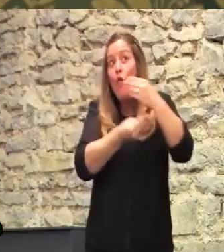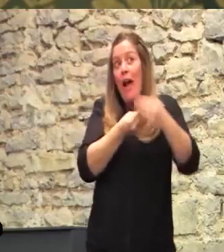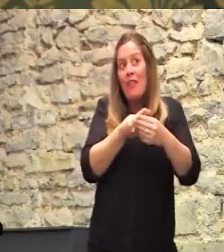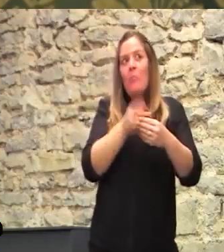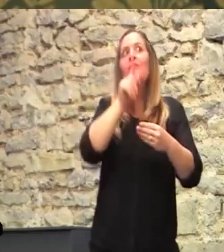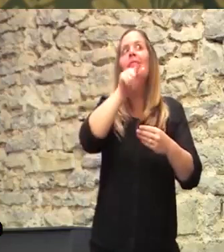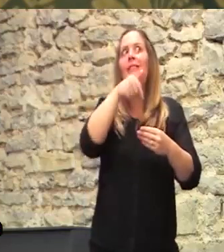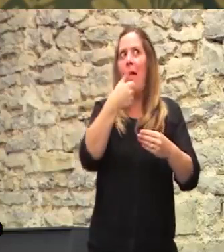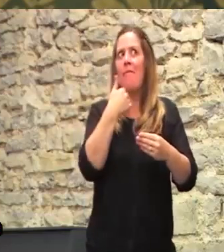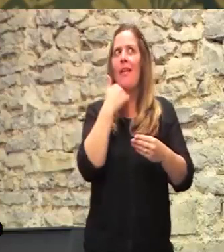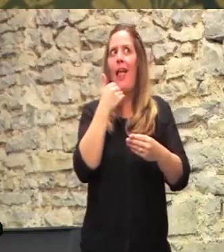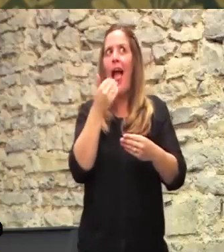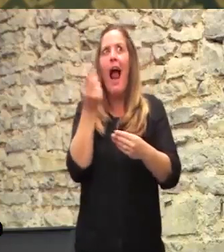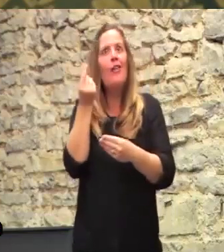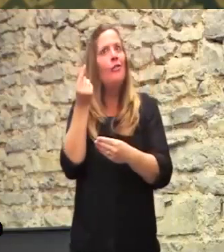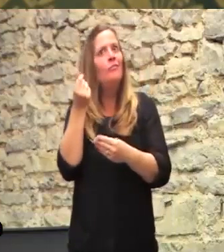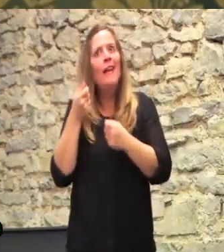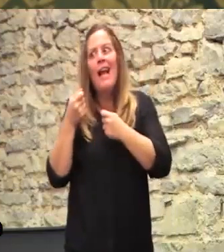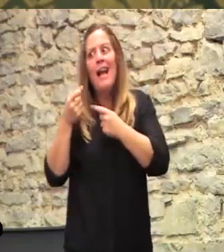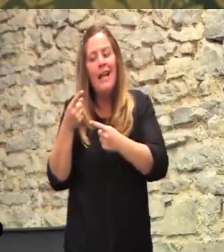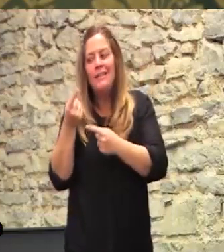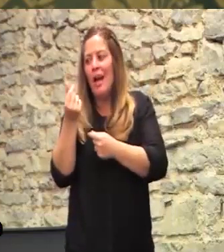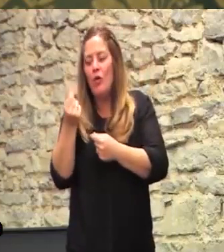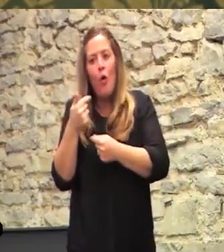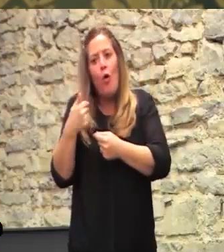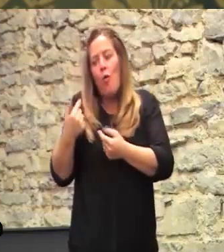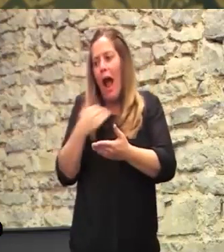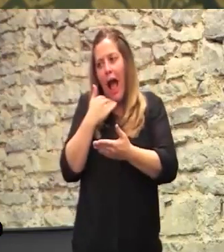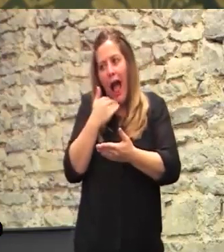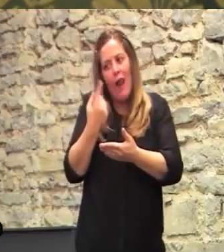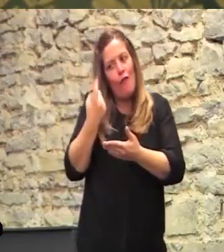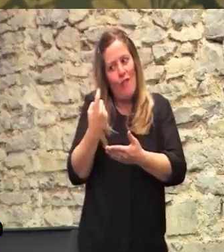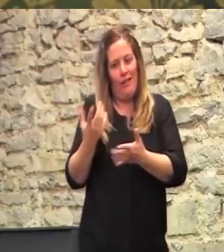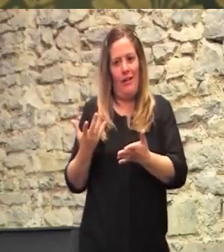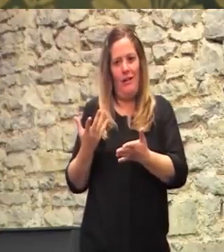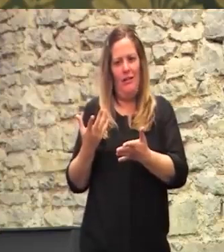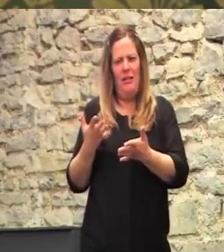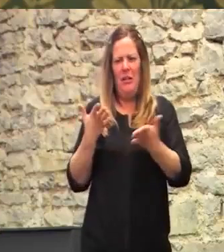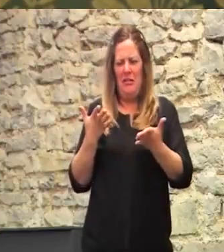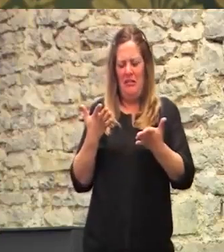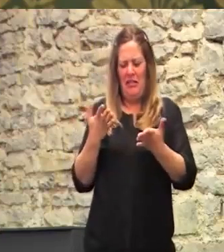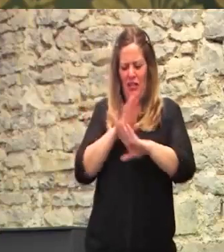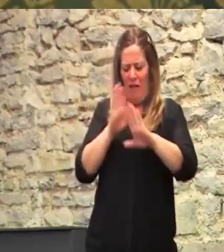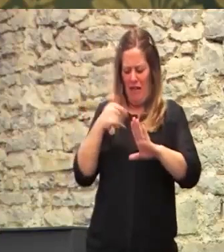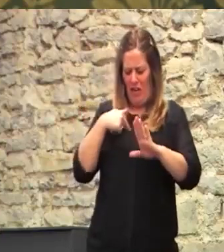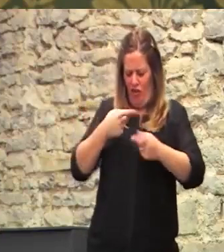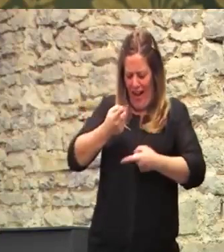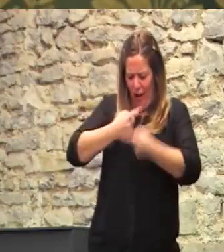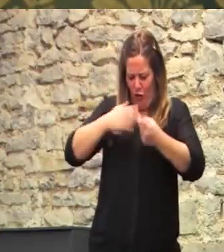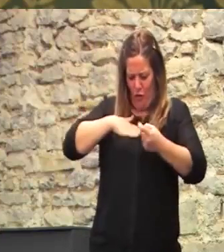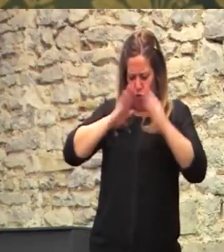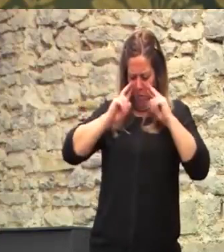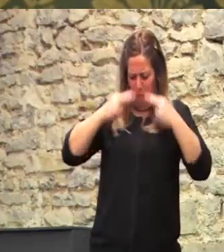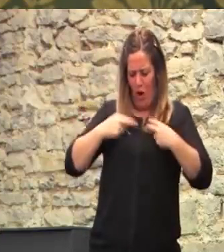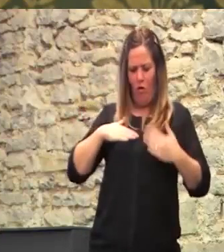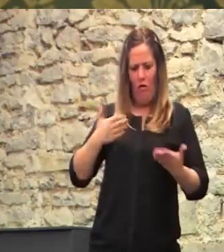entonces el tema yo me dije bueno pero por dónde pasa la negociación con una misma claro la negociación